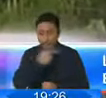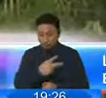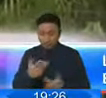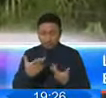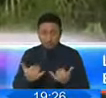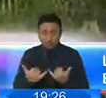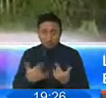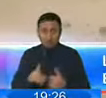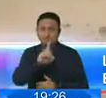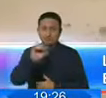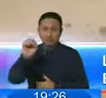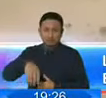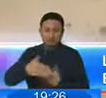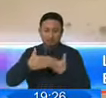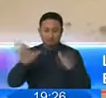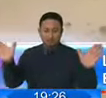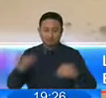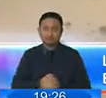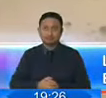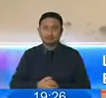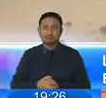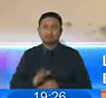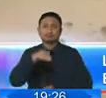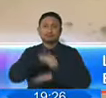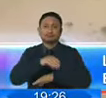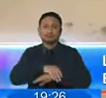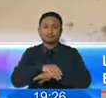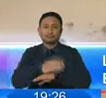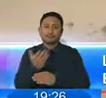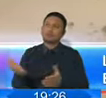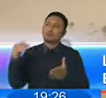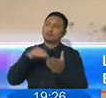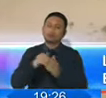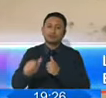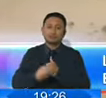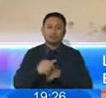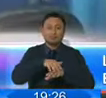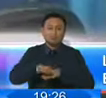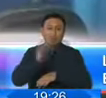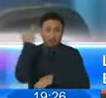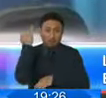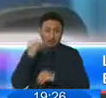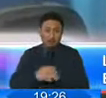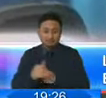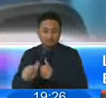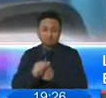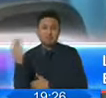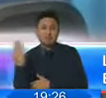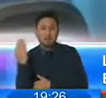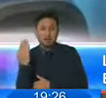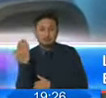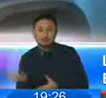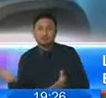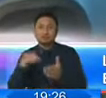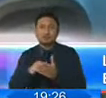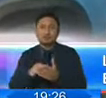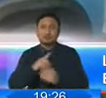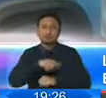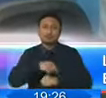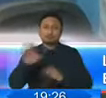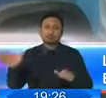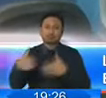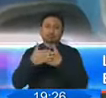totalmente 100% habilitada. En horas de la tarde, un nuevo derrumbe cerca de Río Verde, en Baños, nuevamente bloqueó por un par de horas